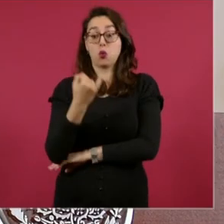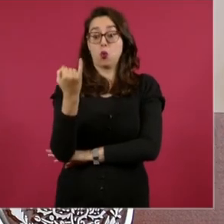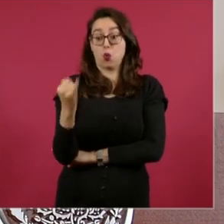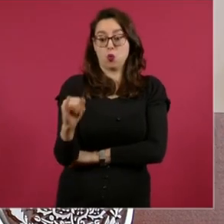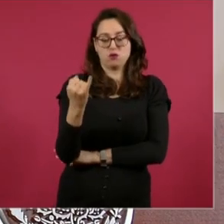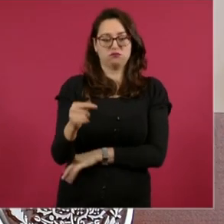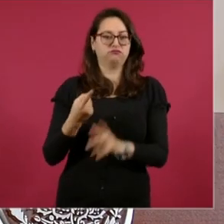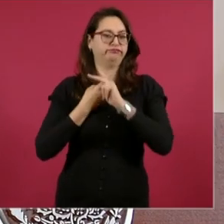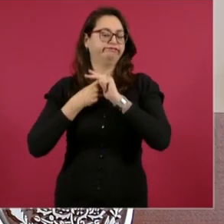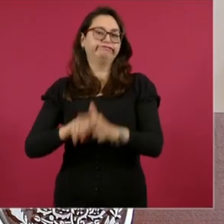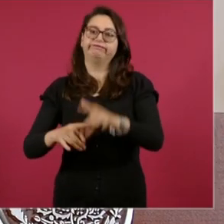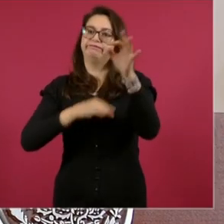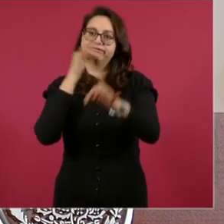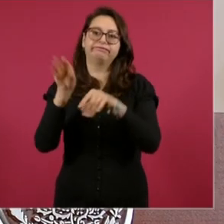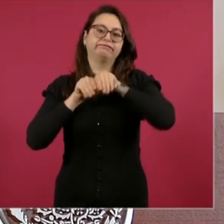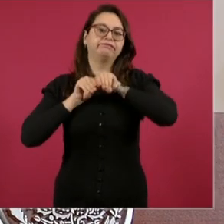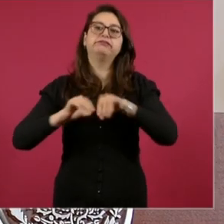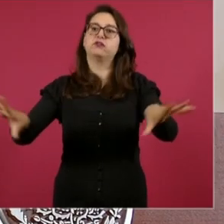vamos